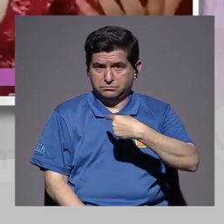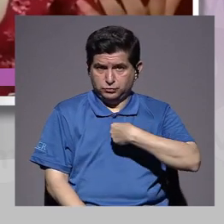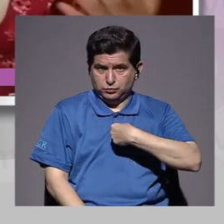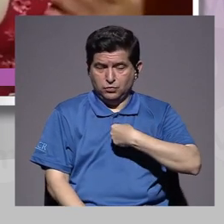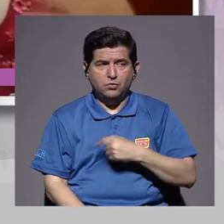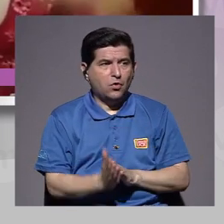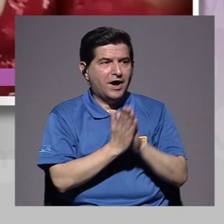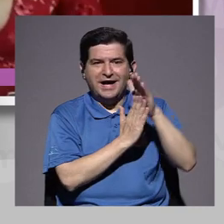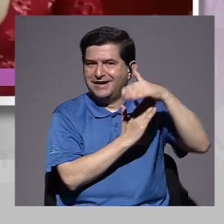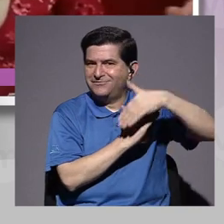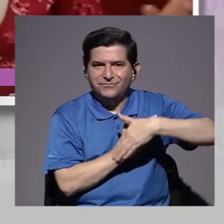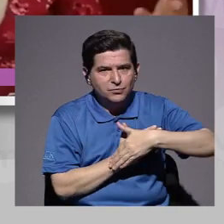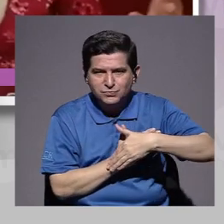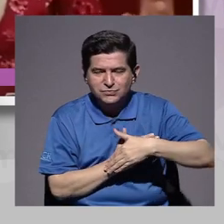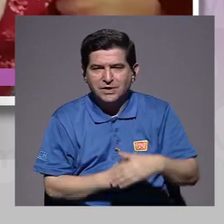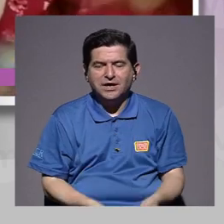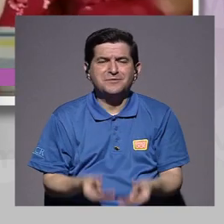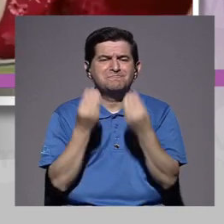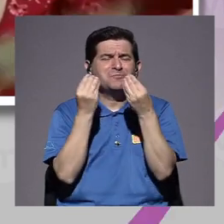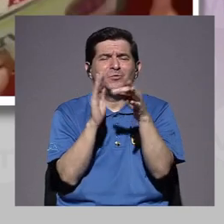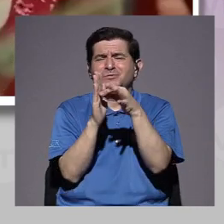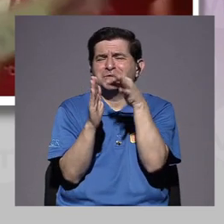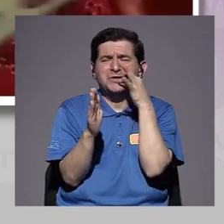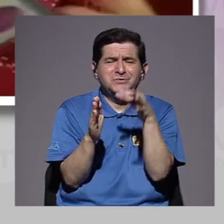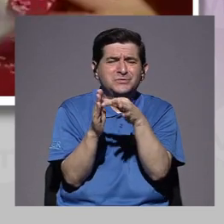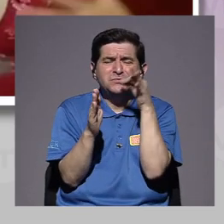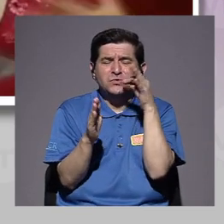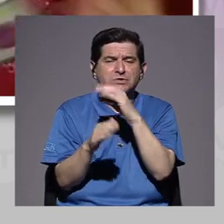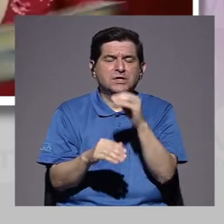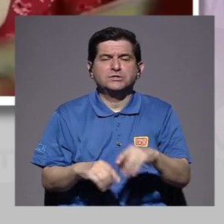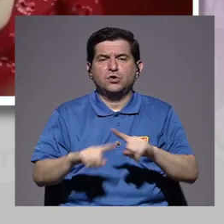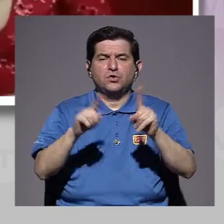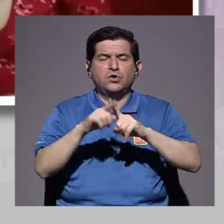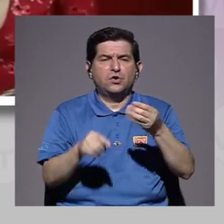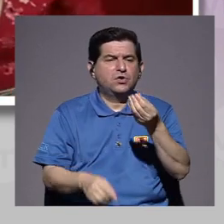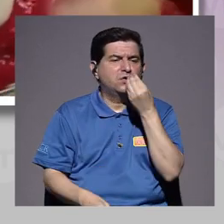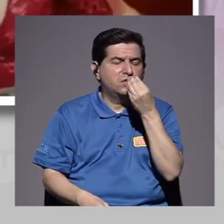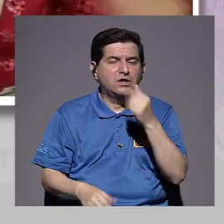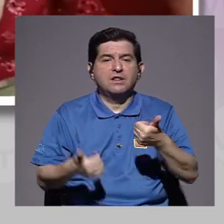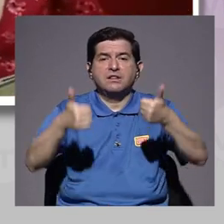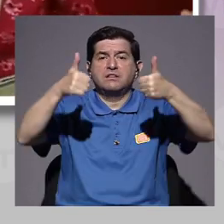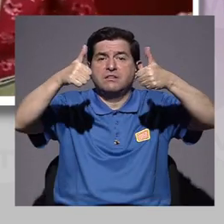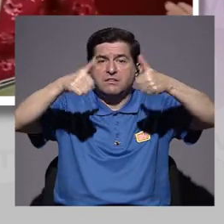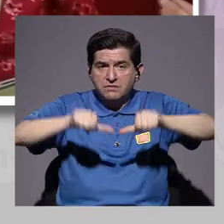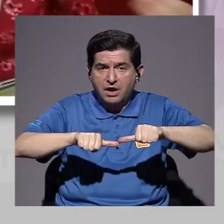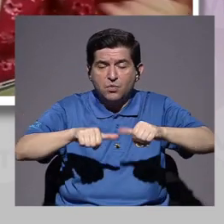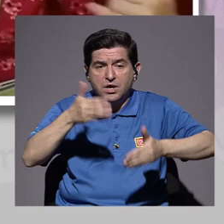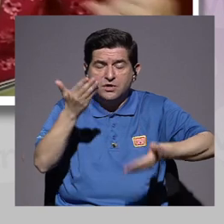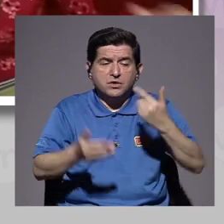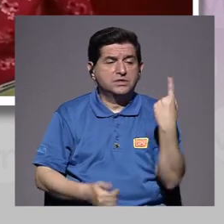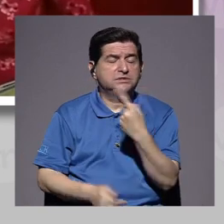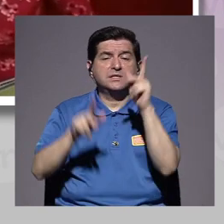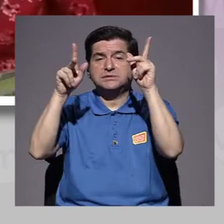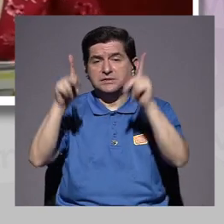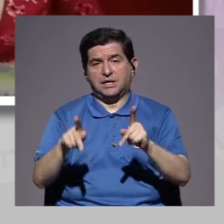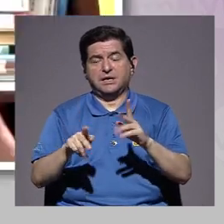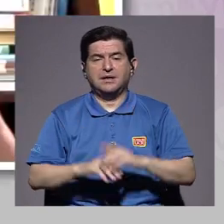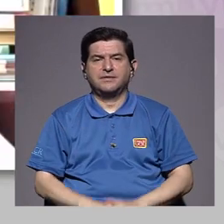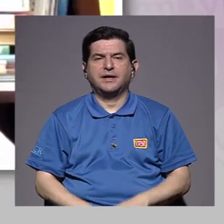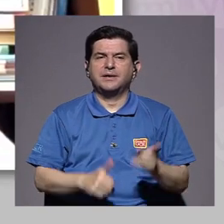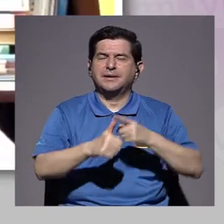deberíamos abusarnos con muchas frutas o con ciertos alimentos, ¿verdad? De acuerdo a cada